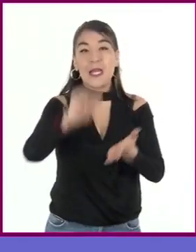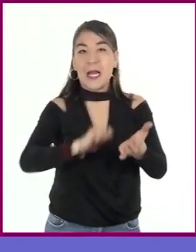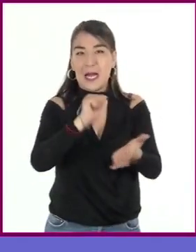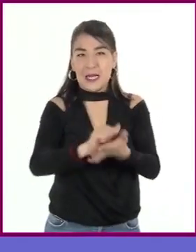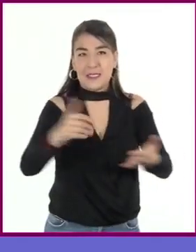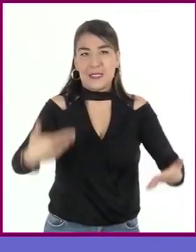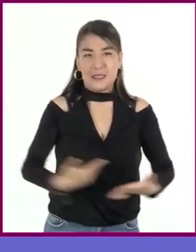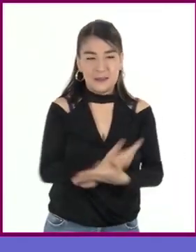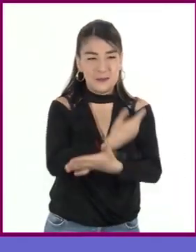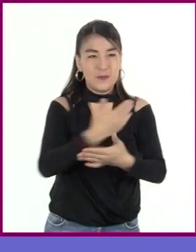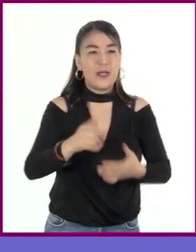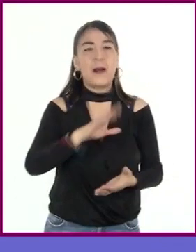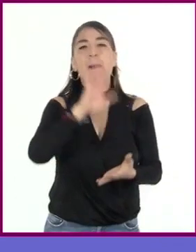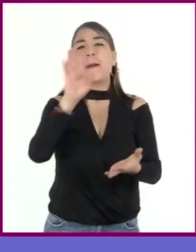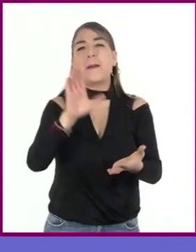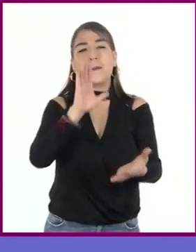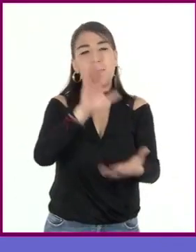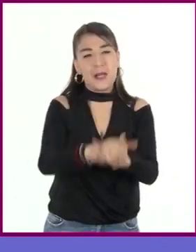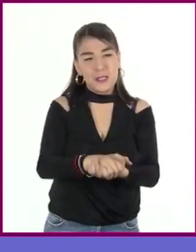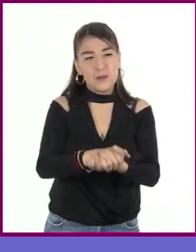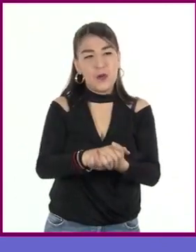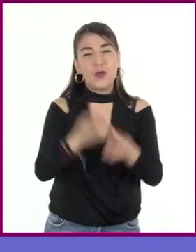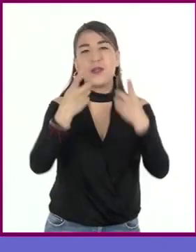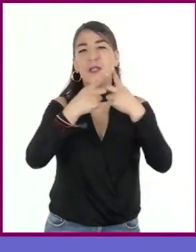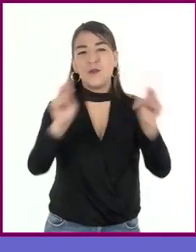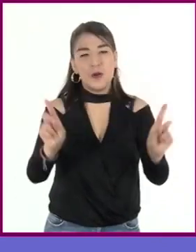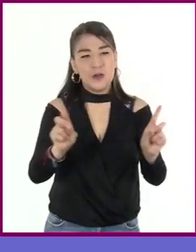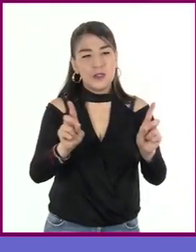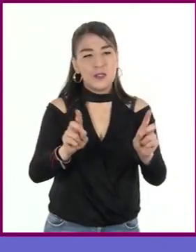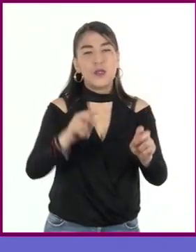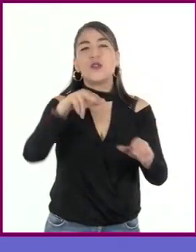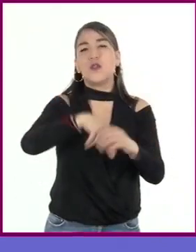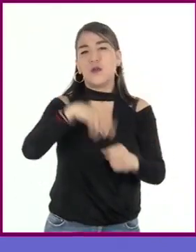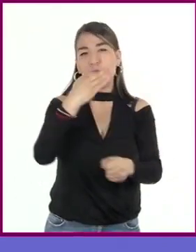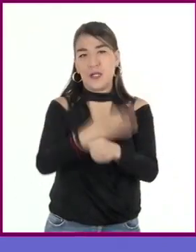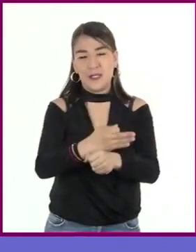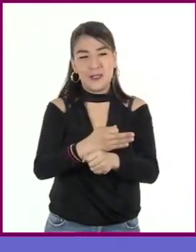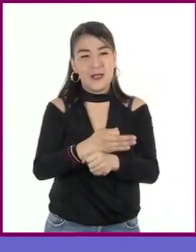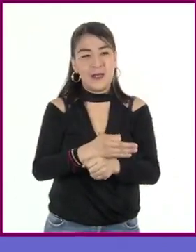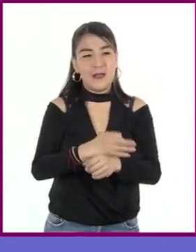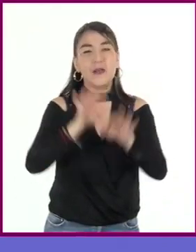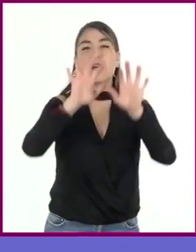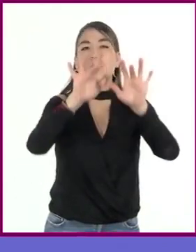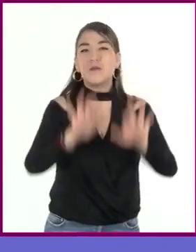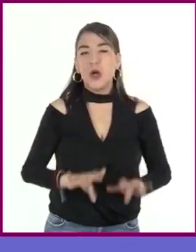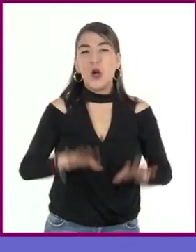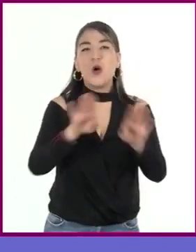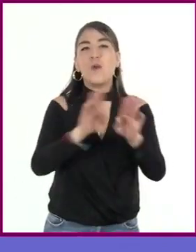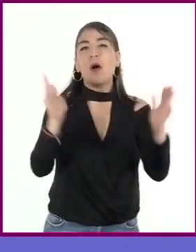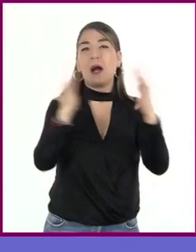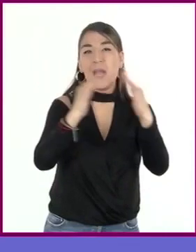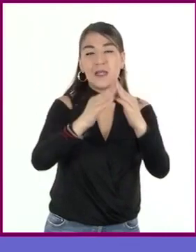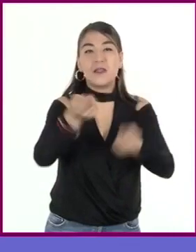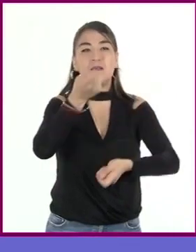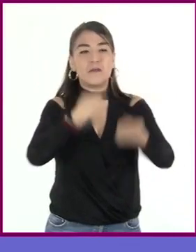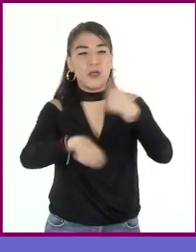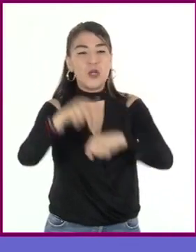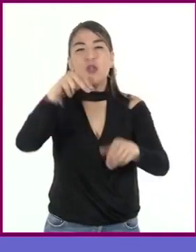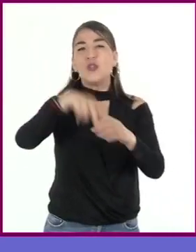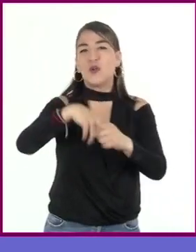nacimiento, de matrimonio, de divorcio y notariales, escrituras de donación y de propiedad